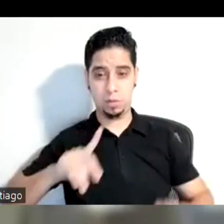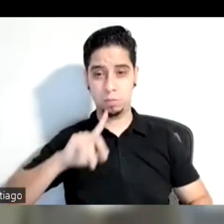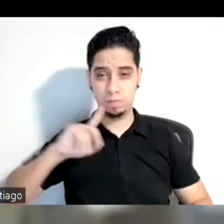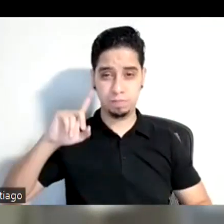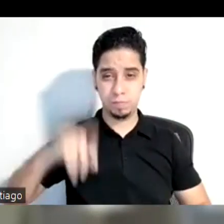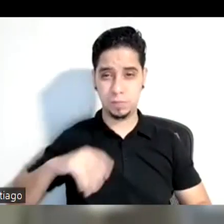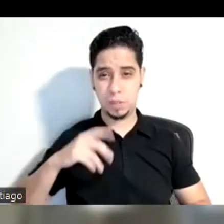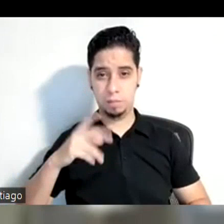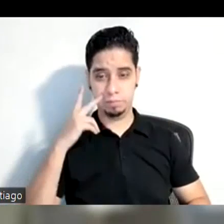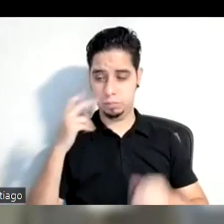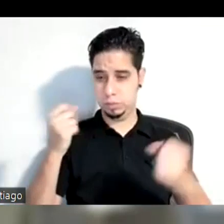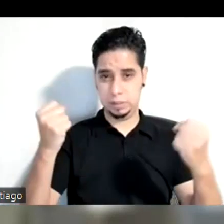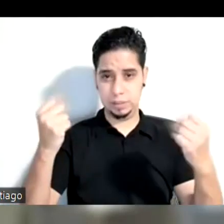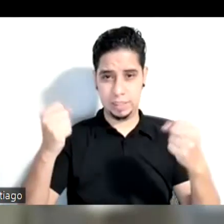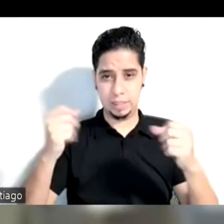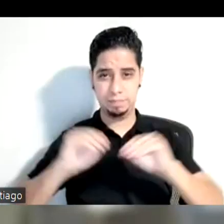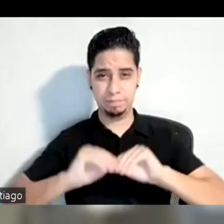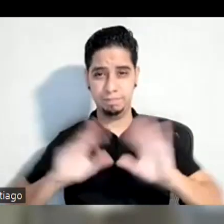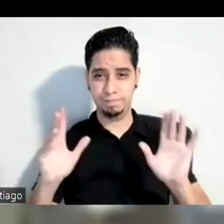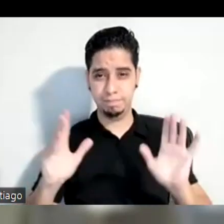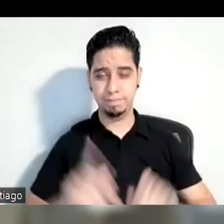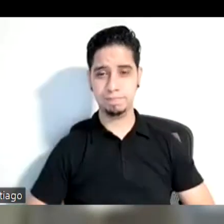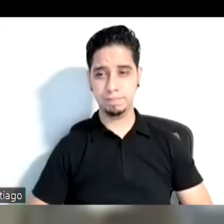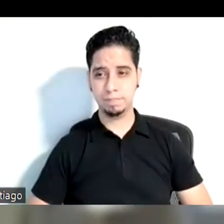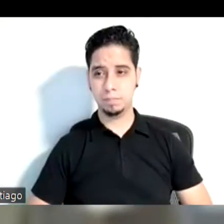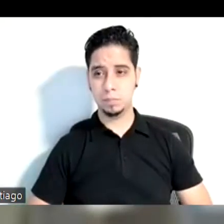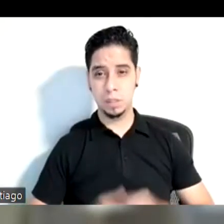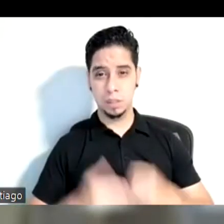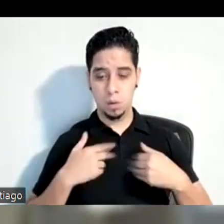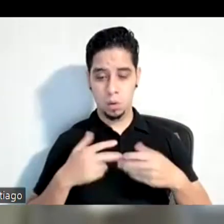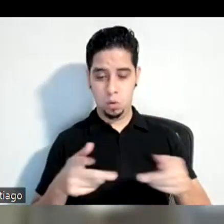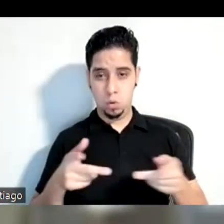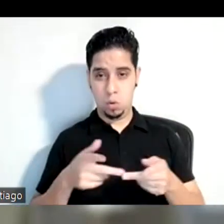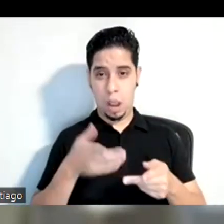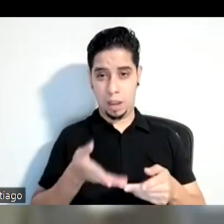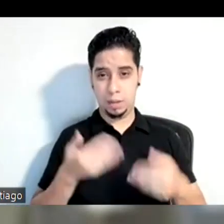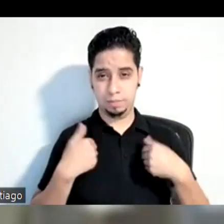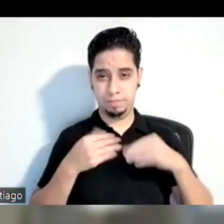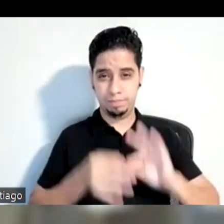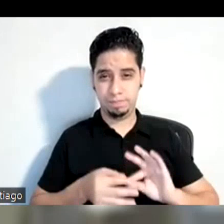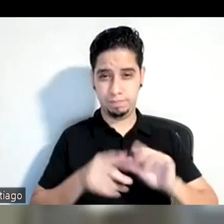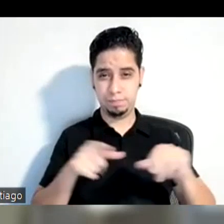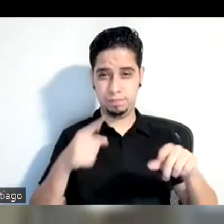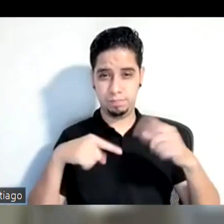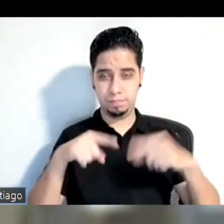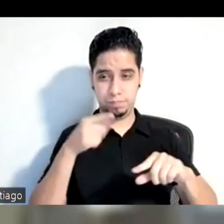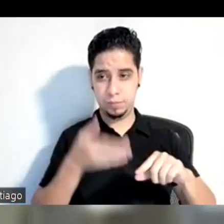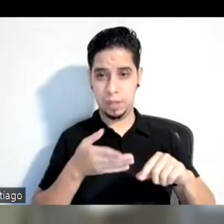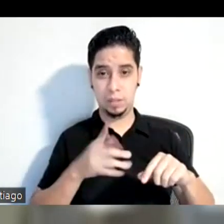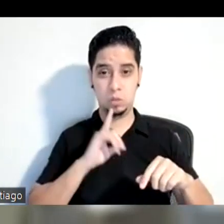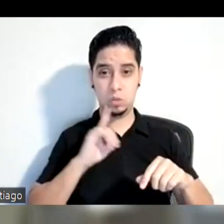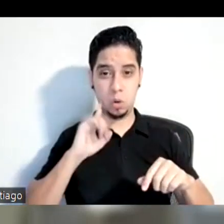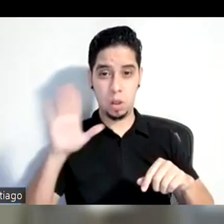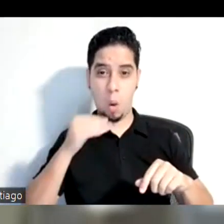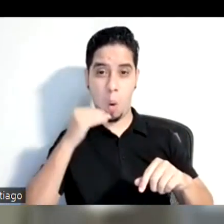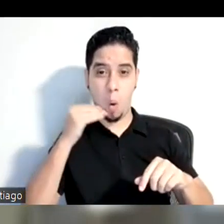ver las señas. Claro. Entonces, pues tener un centro donde hubiera unos intérpretes, ¿verdad? Que entonces el sordo desde su casa